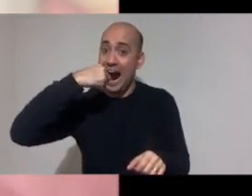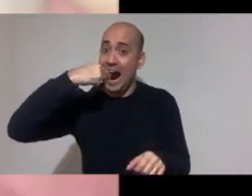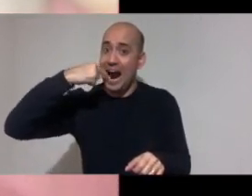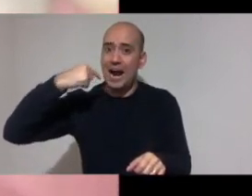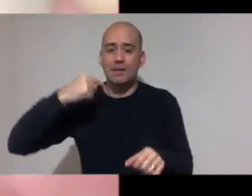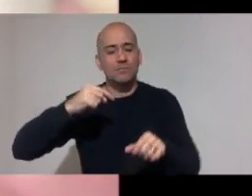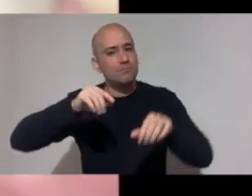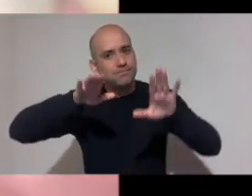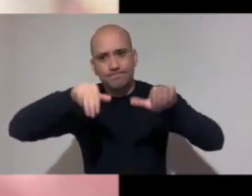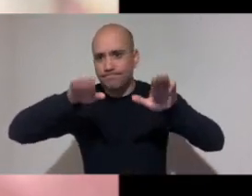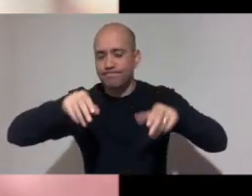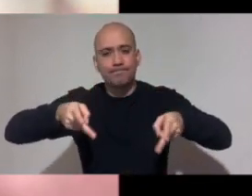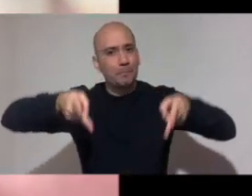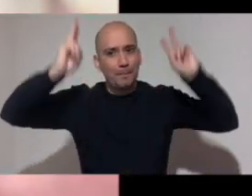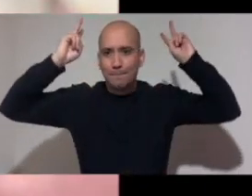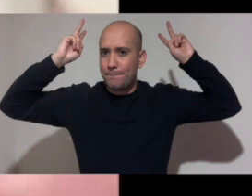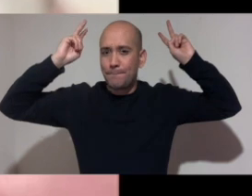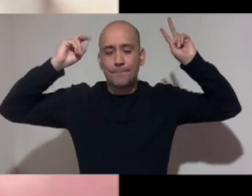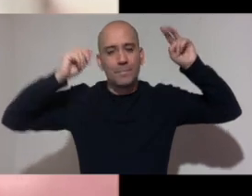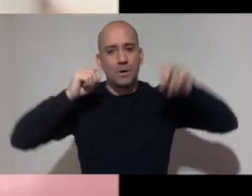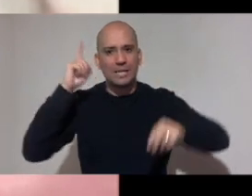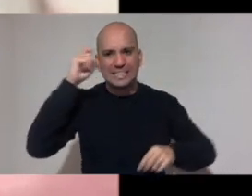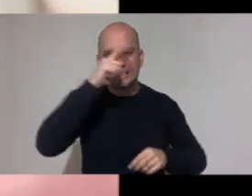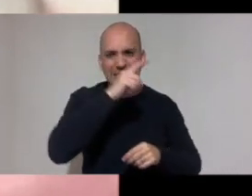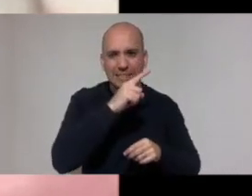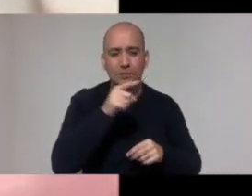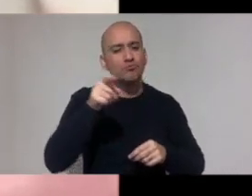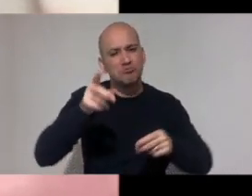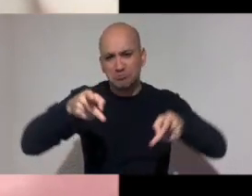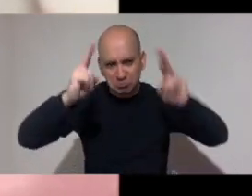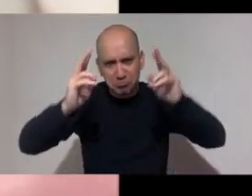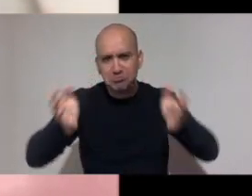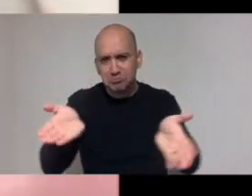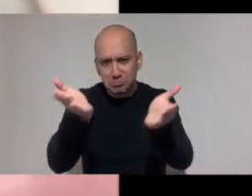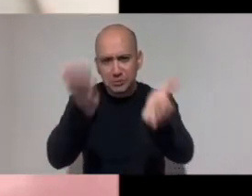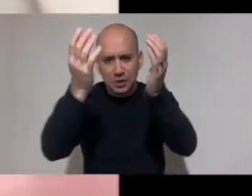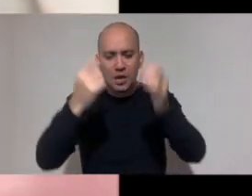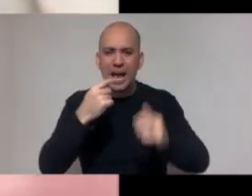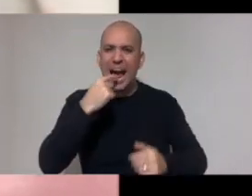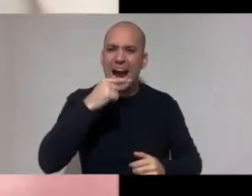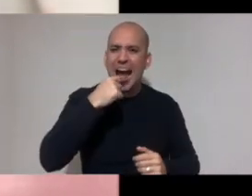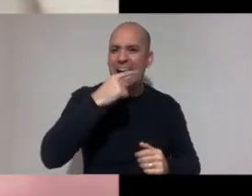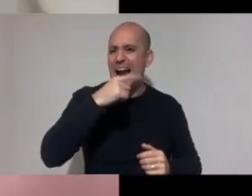limpiar esas zonas que son de más difícil acceso.